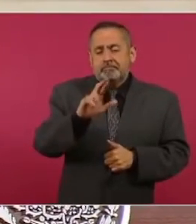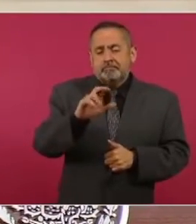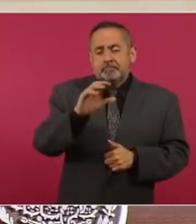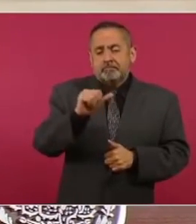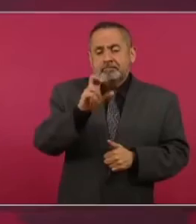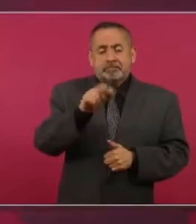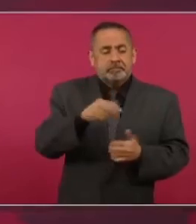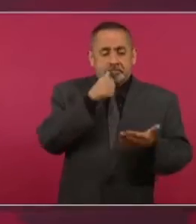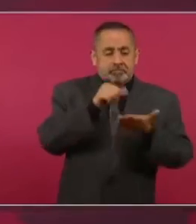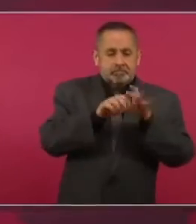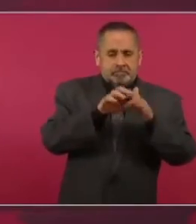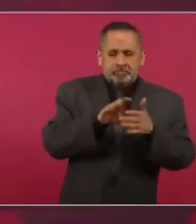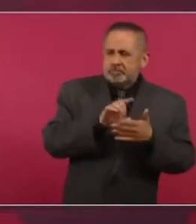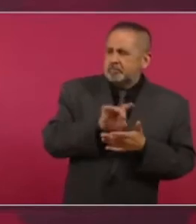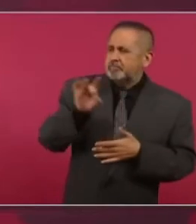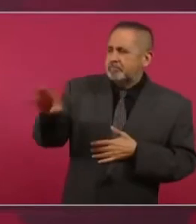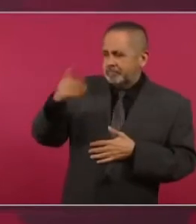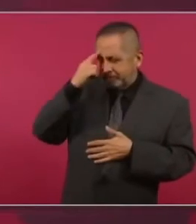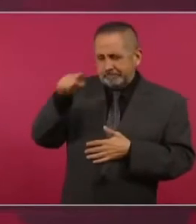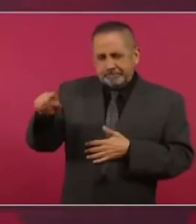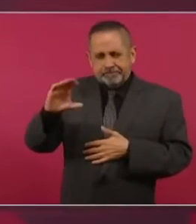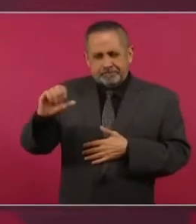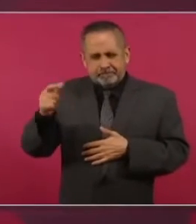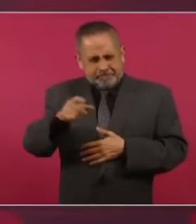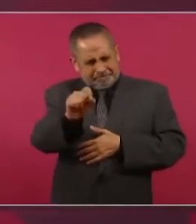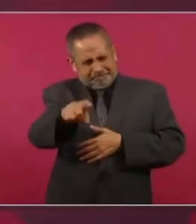a Salinas, lo que ustedes publicaron.